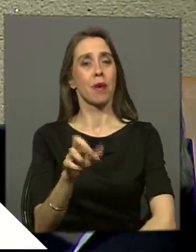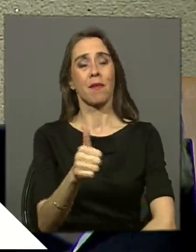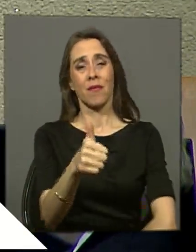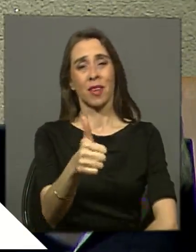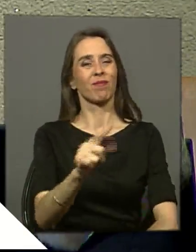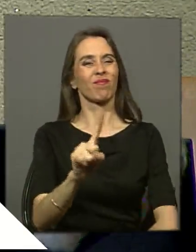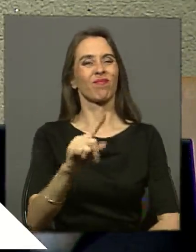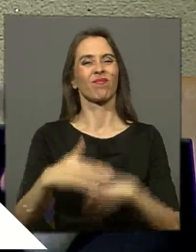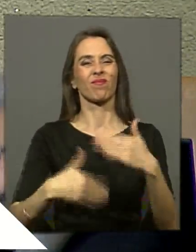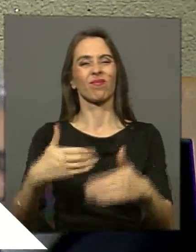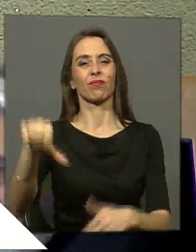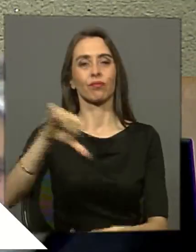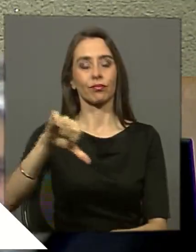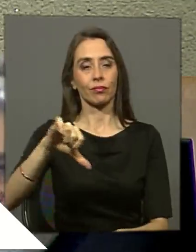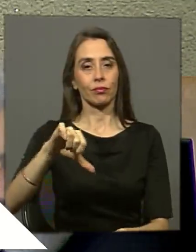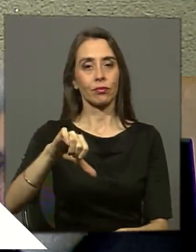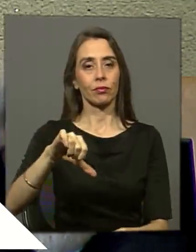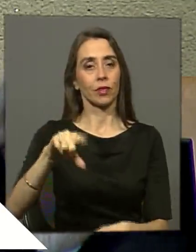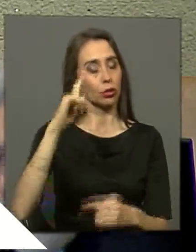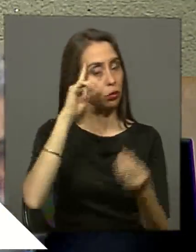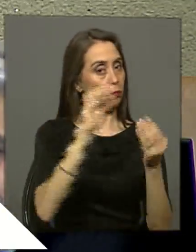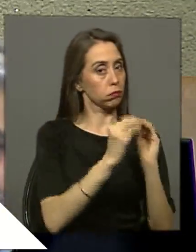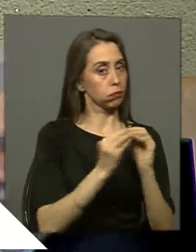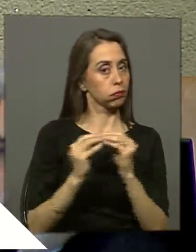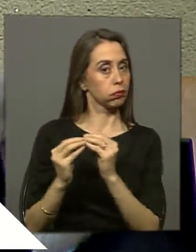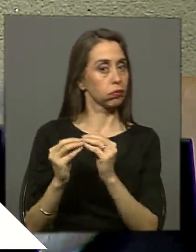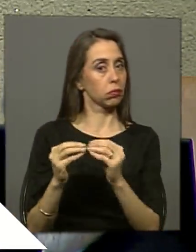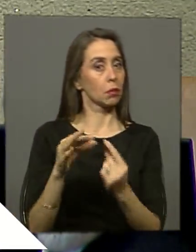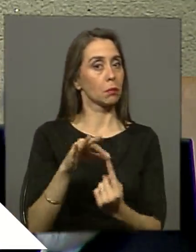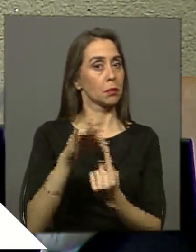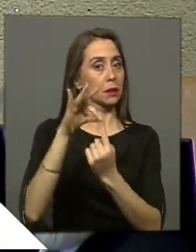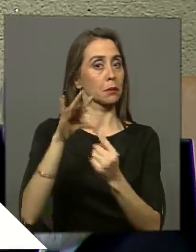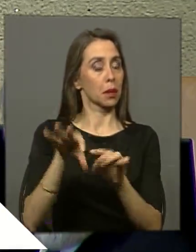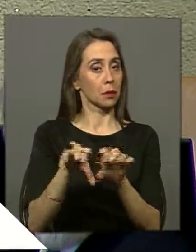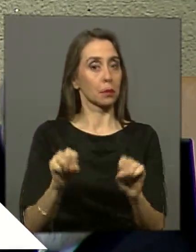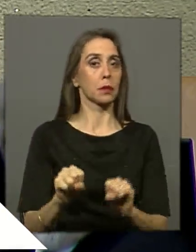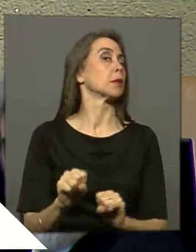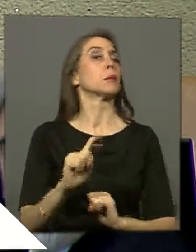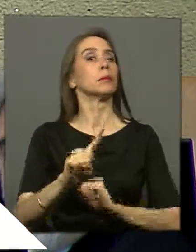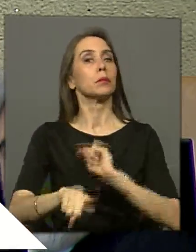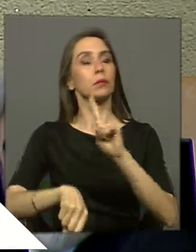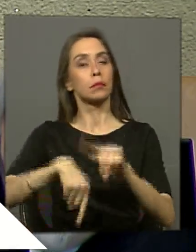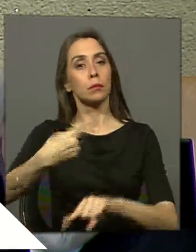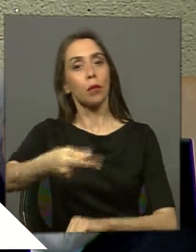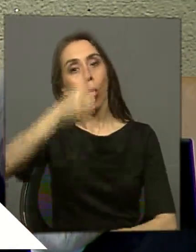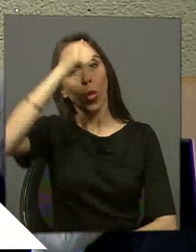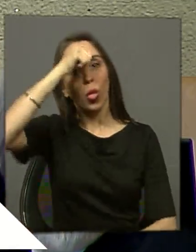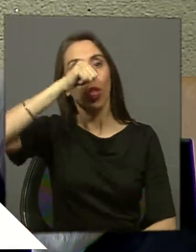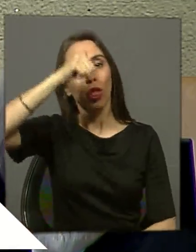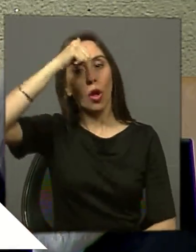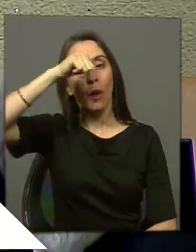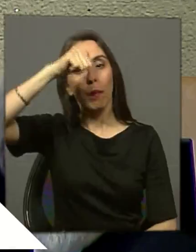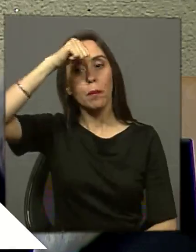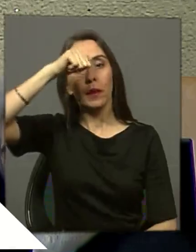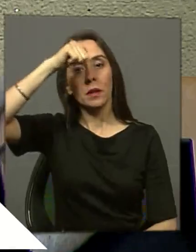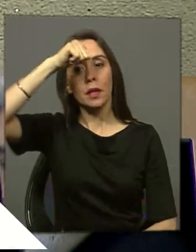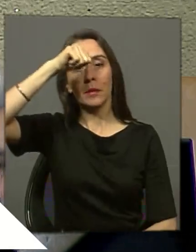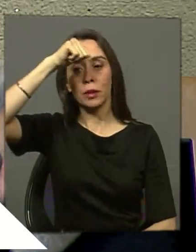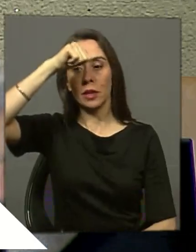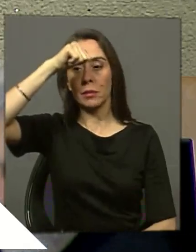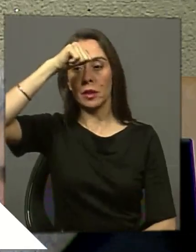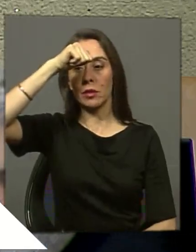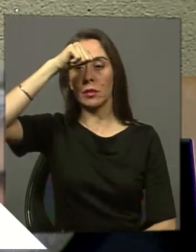esa fue la conclusión principal que sacamos y el próximo domingo el próximo domingo